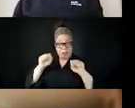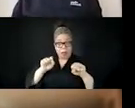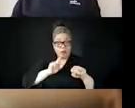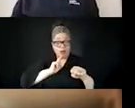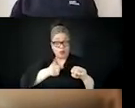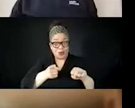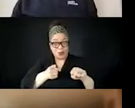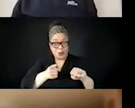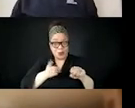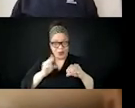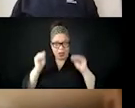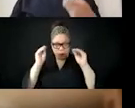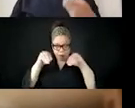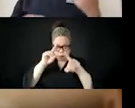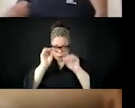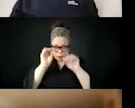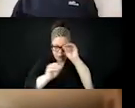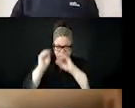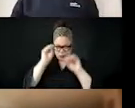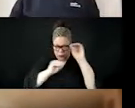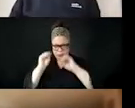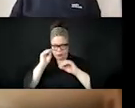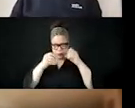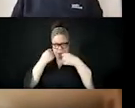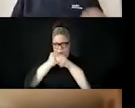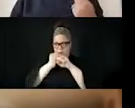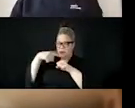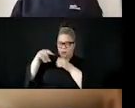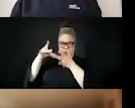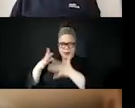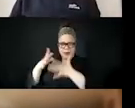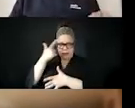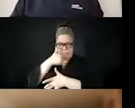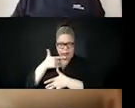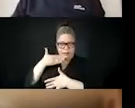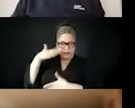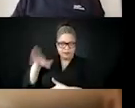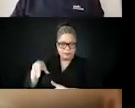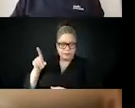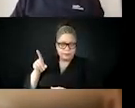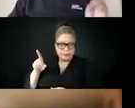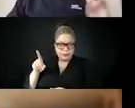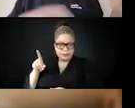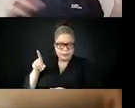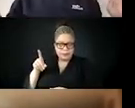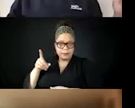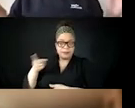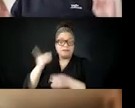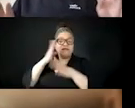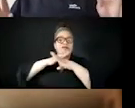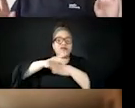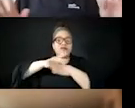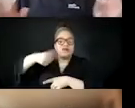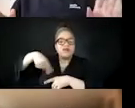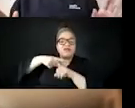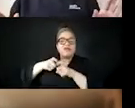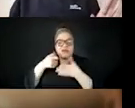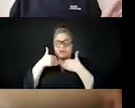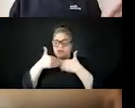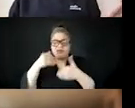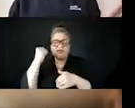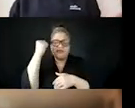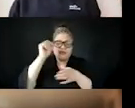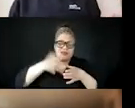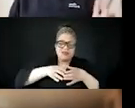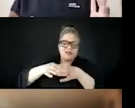para desacreditar a estos líderes o hacer que las personas se alejaran de los movimientos y también hacer que